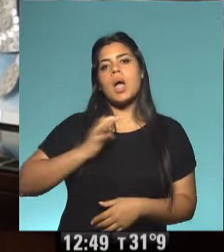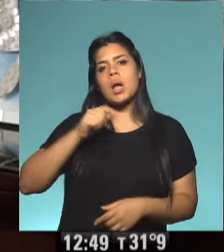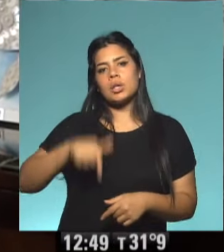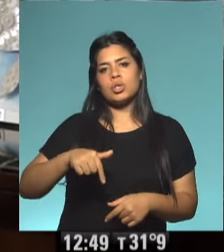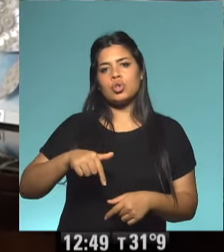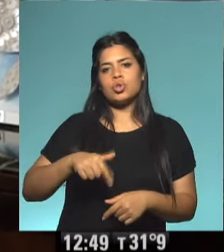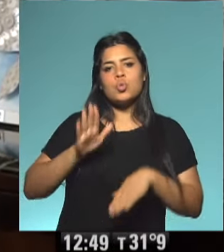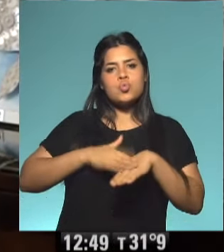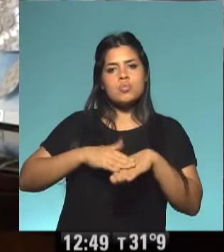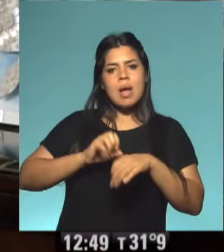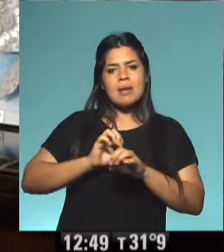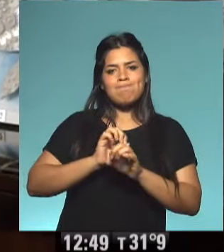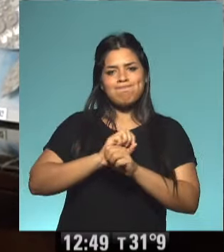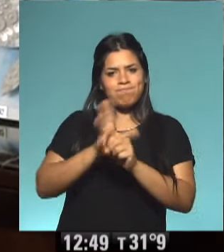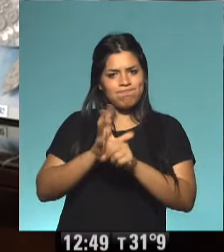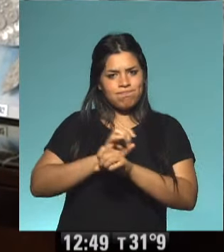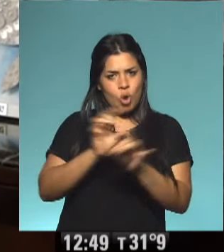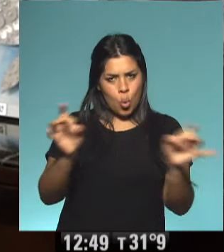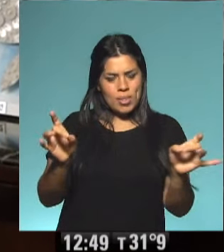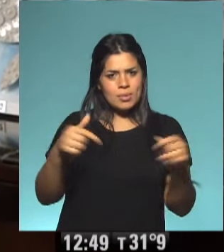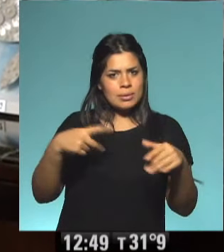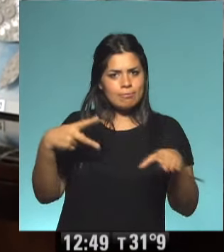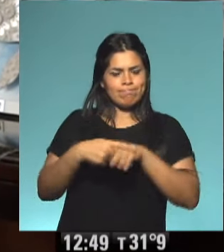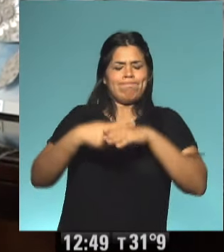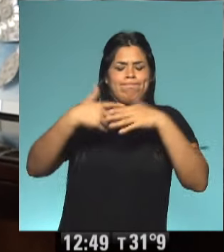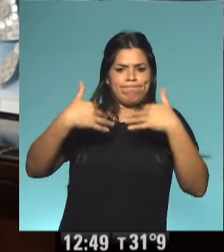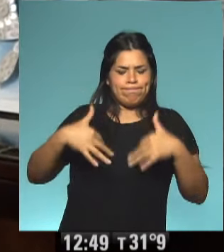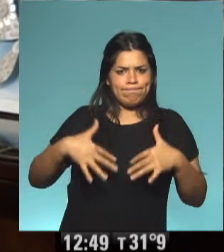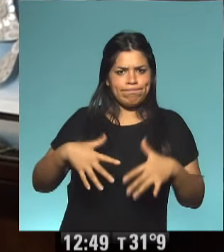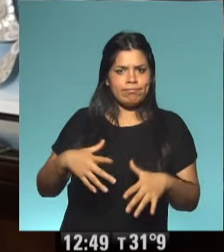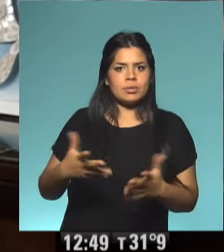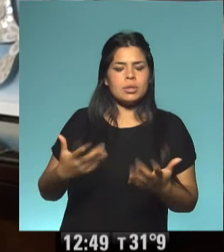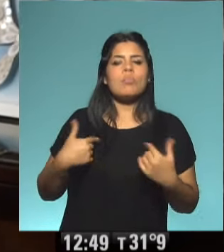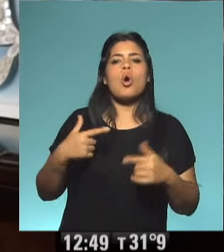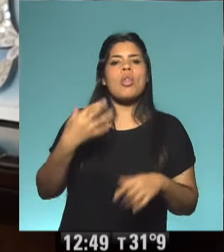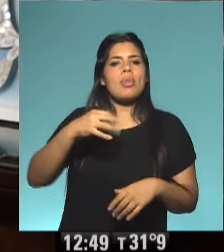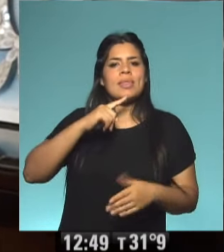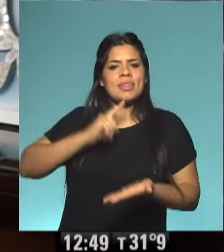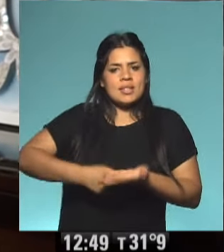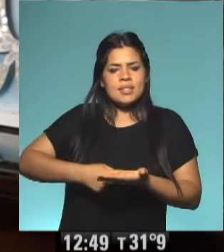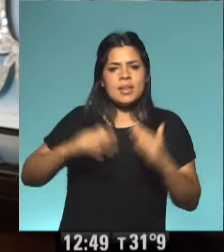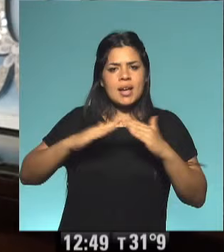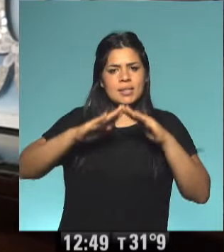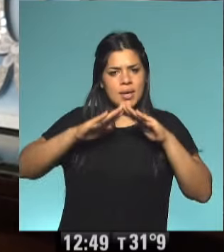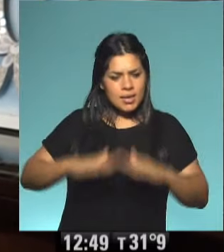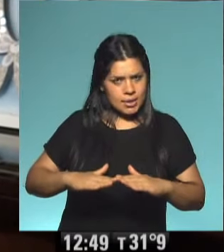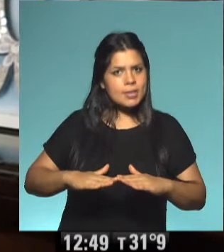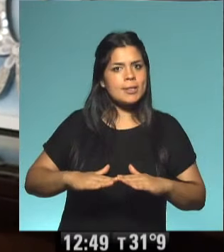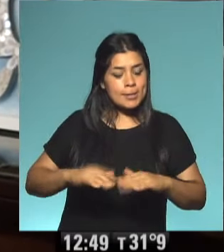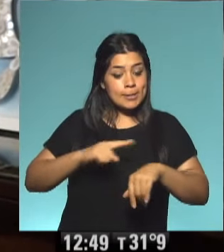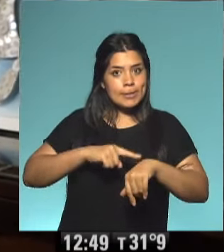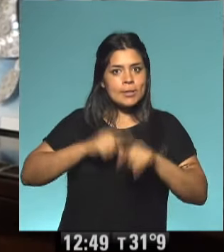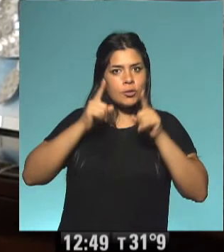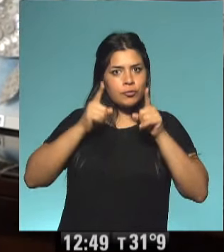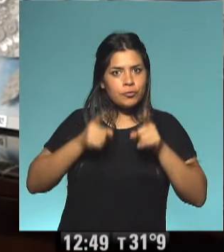pandemia del COVID-19 y tuvimos que tomar la decisión de cuidarnos, quedándonos mucho tiempo en casa, de tener